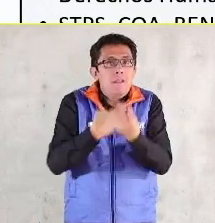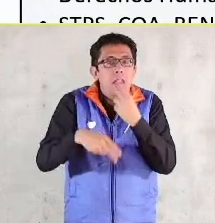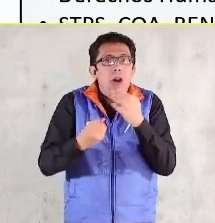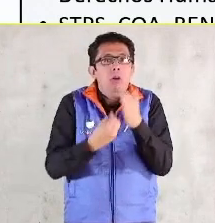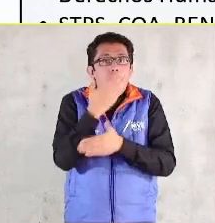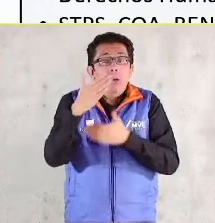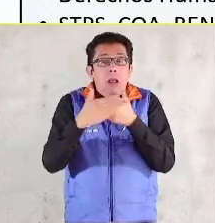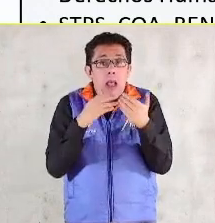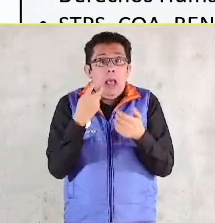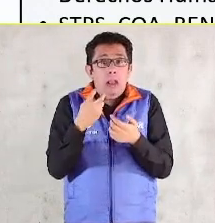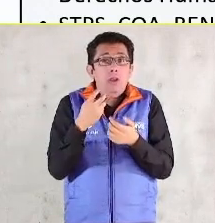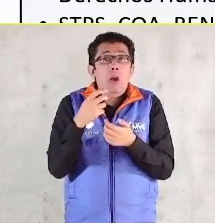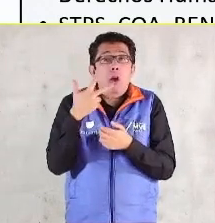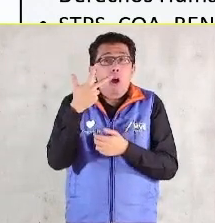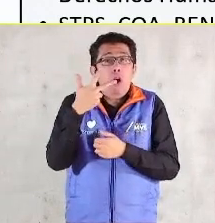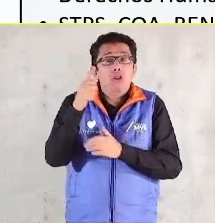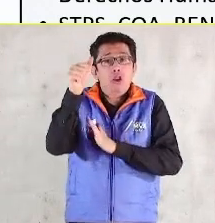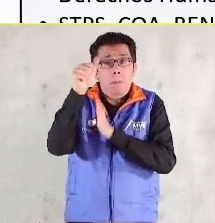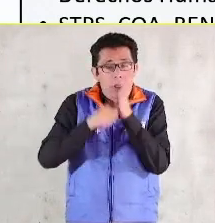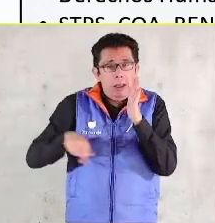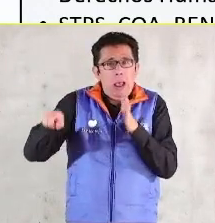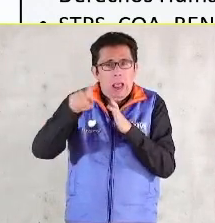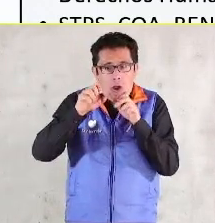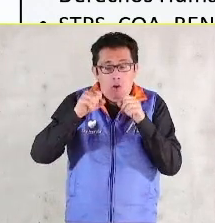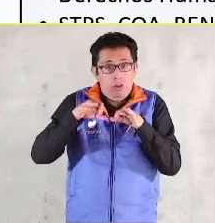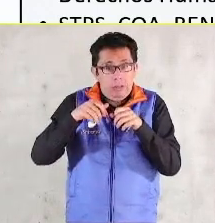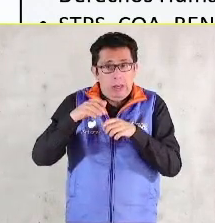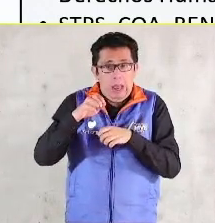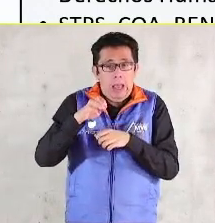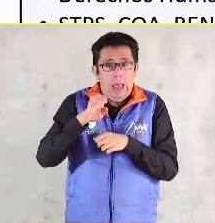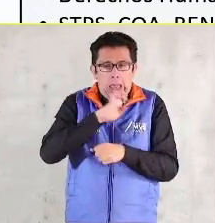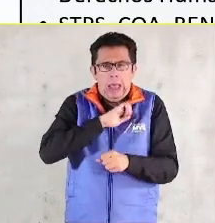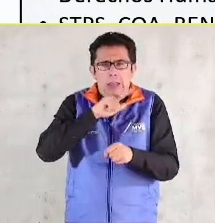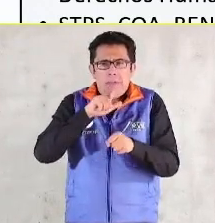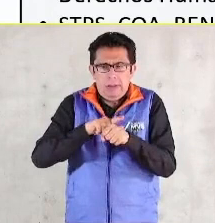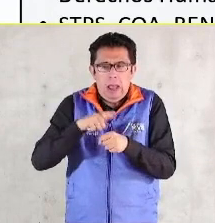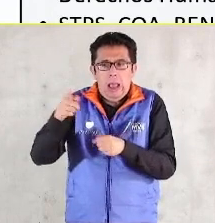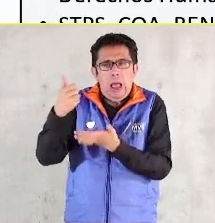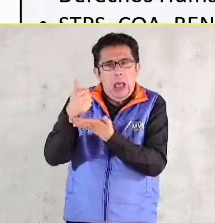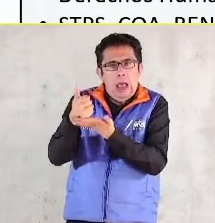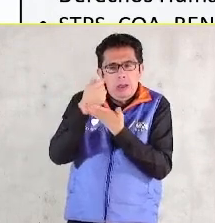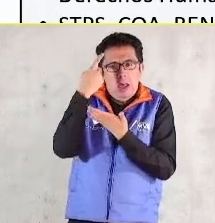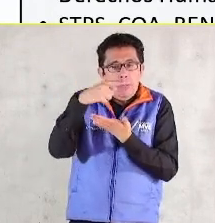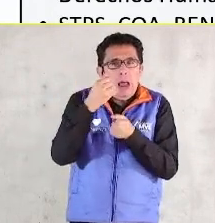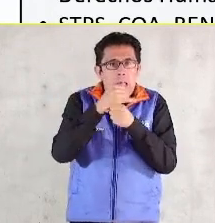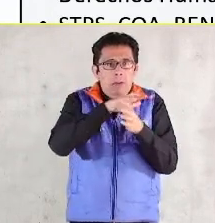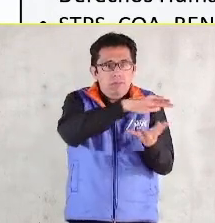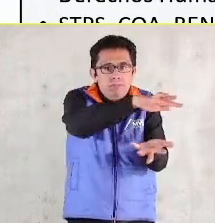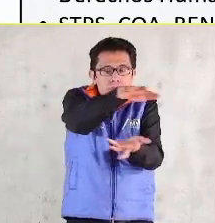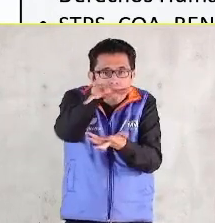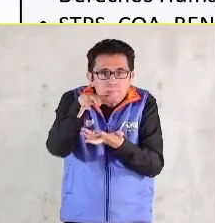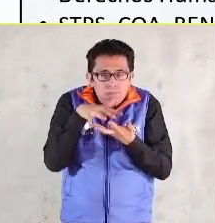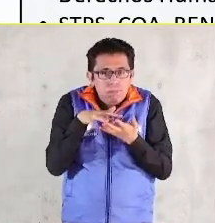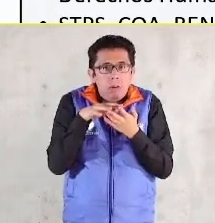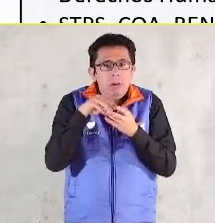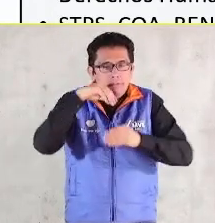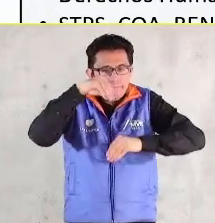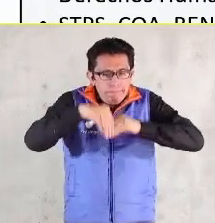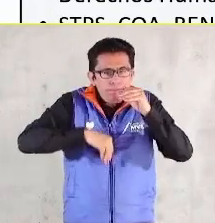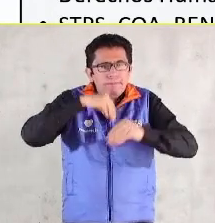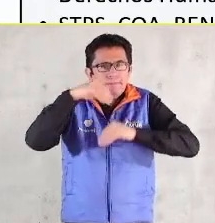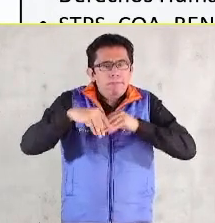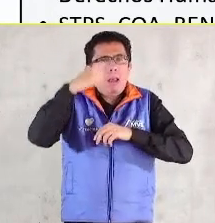tomó cerca de 8 meses con una consultora especializada en ayudarnos a reunir toda esta información, crear matriz y